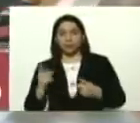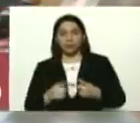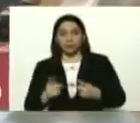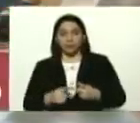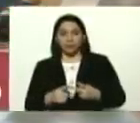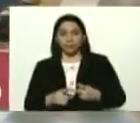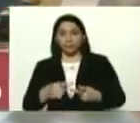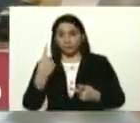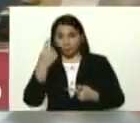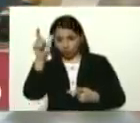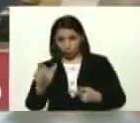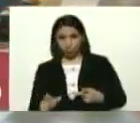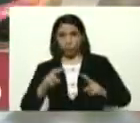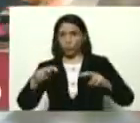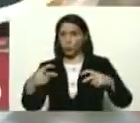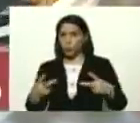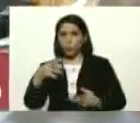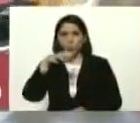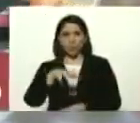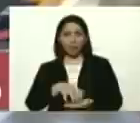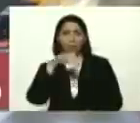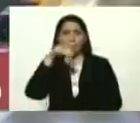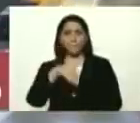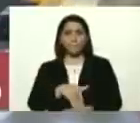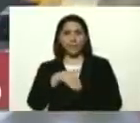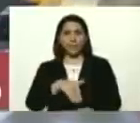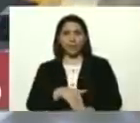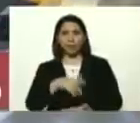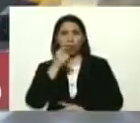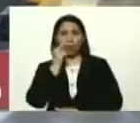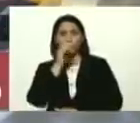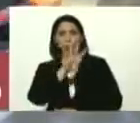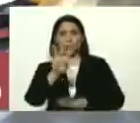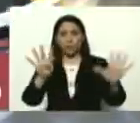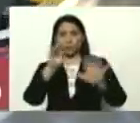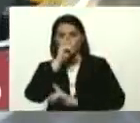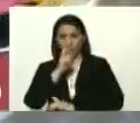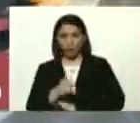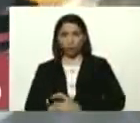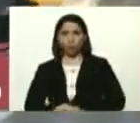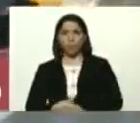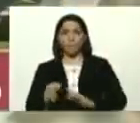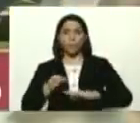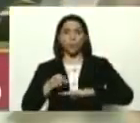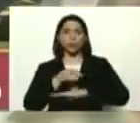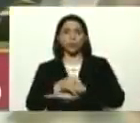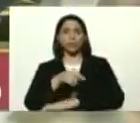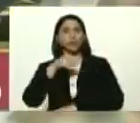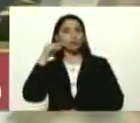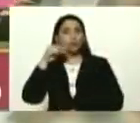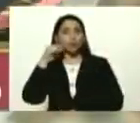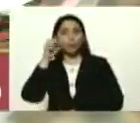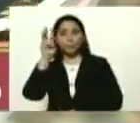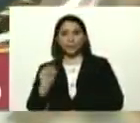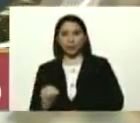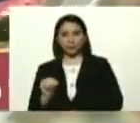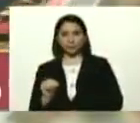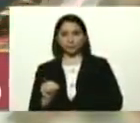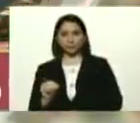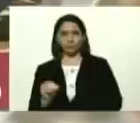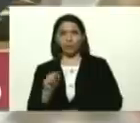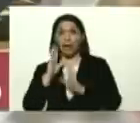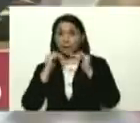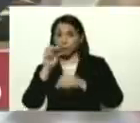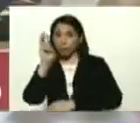un caso nuevo en el estado Miranda, un hombre de 49 años del municipio Sucre, Petare.